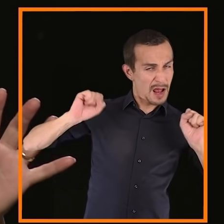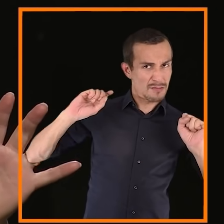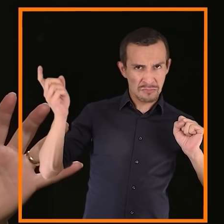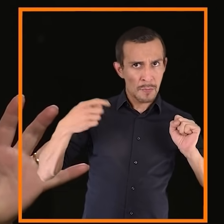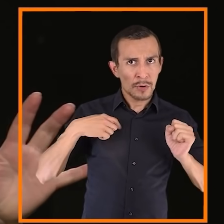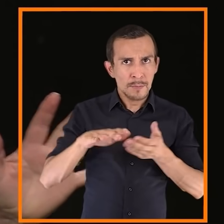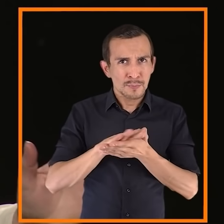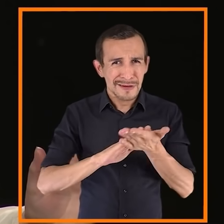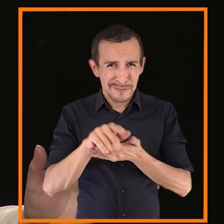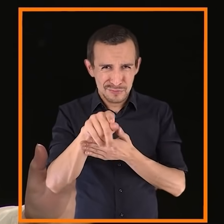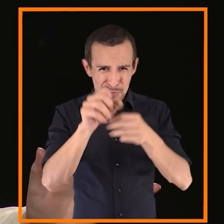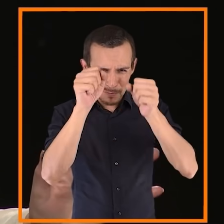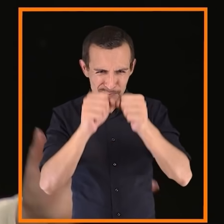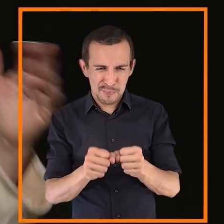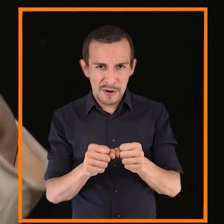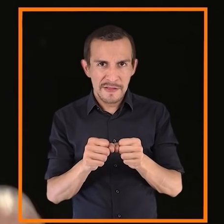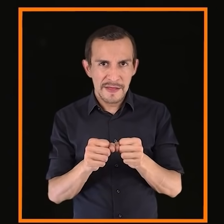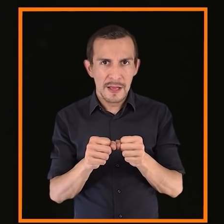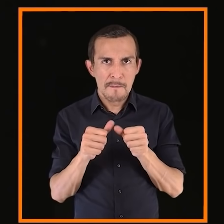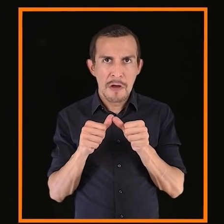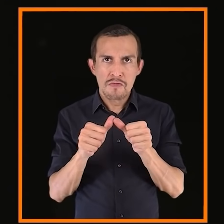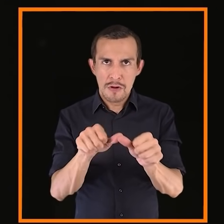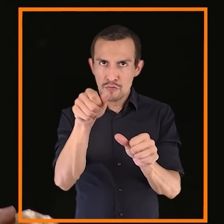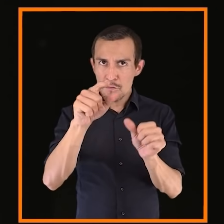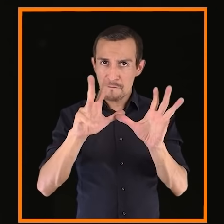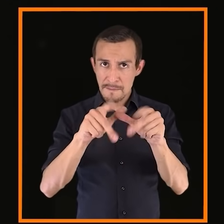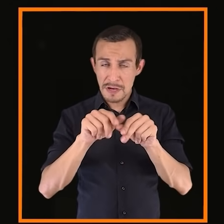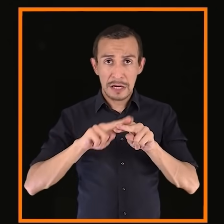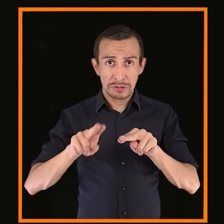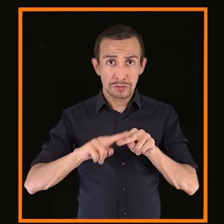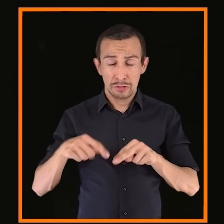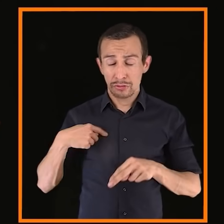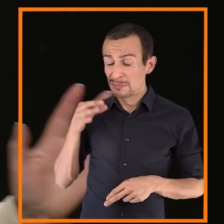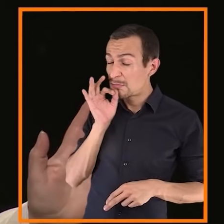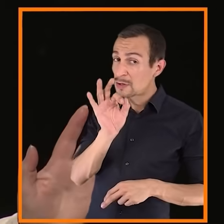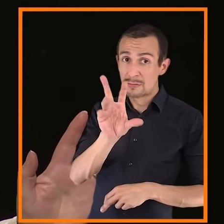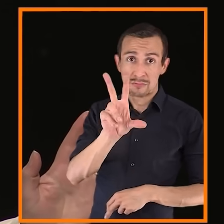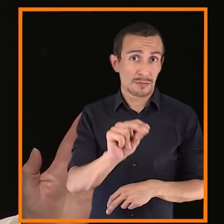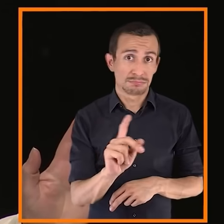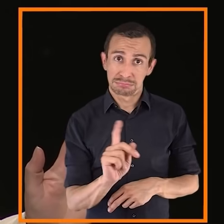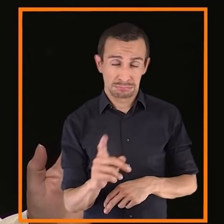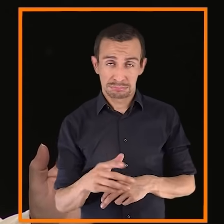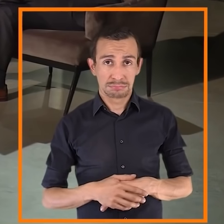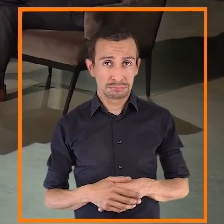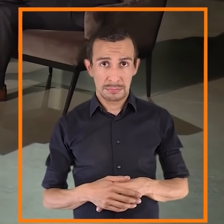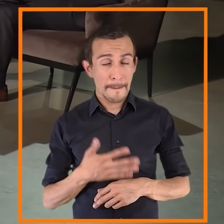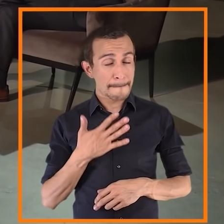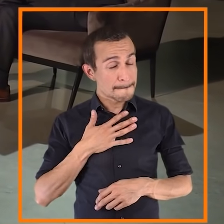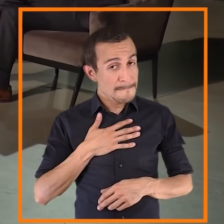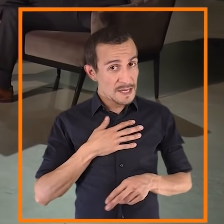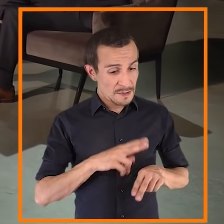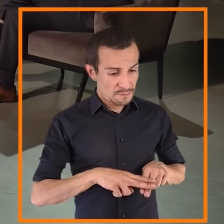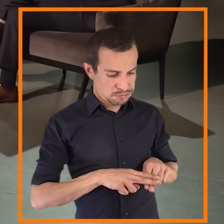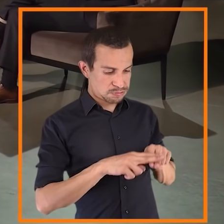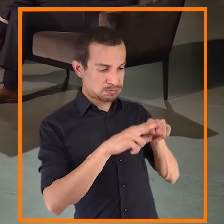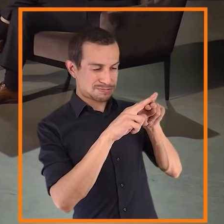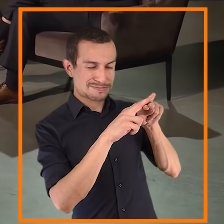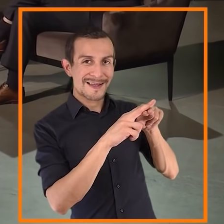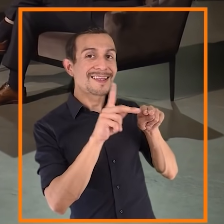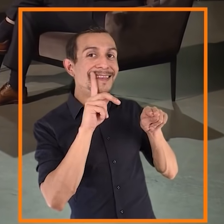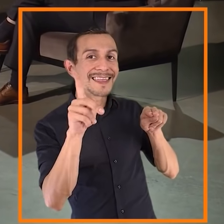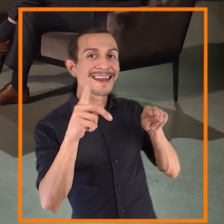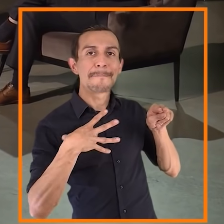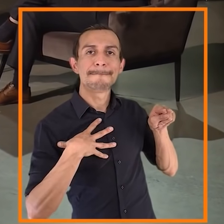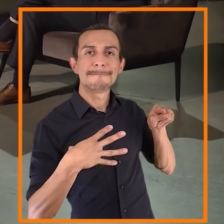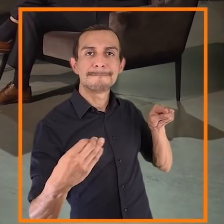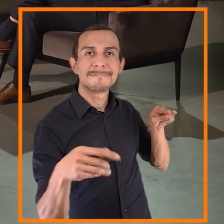me preguntan, ¿eres capaz de mantener a tu familia hoy en día con lo que tú estás haciendo? Yo les digo que no. Pero mi ganancia está en